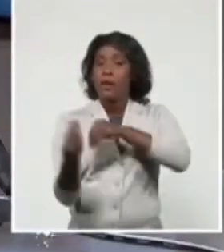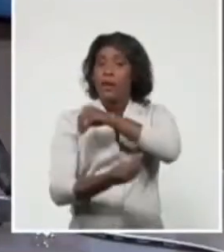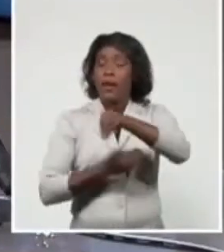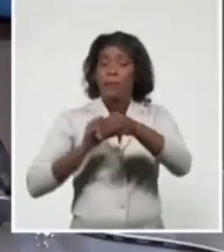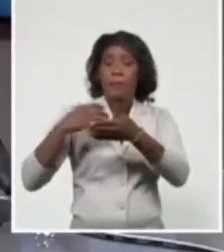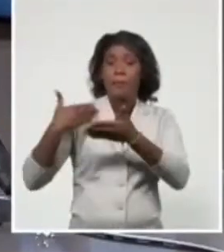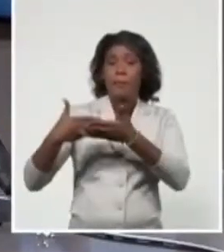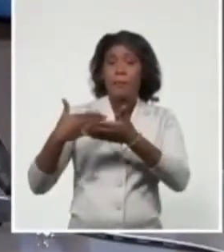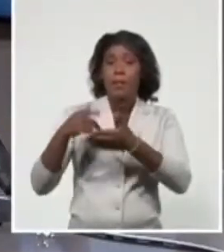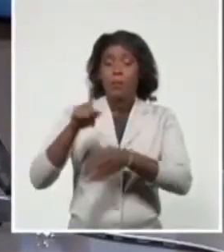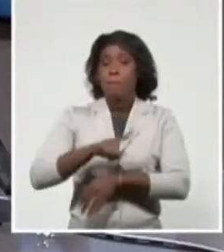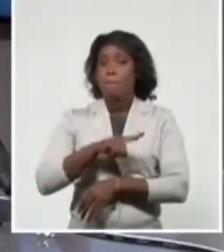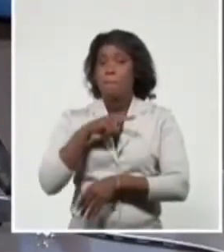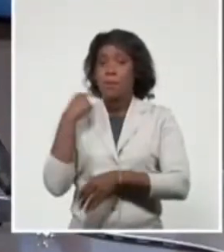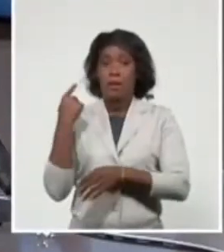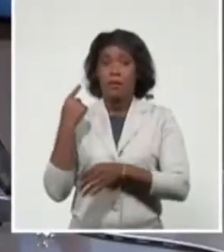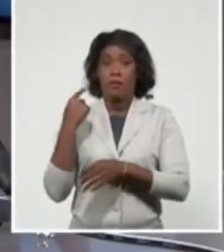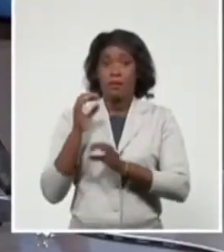beneficio.